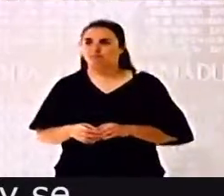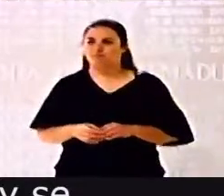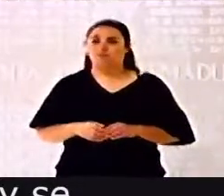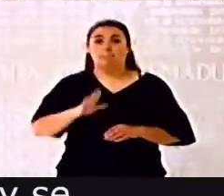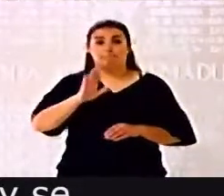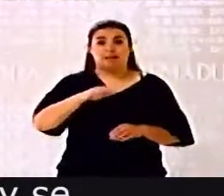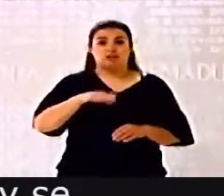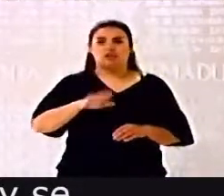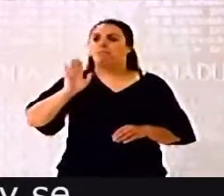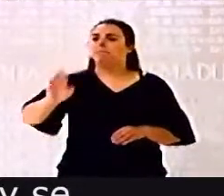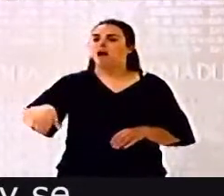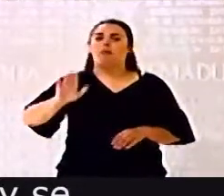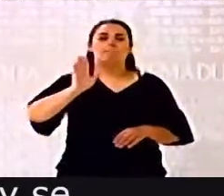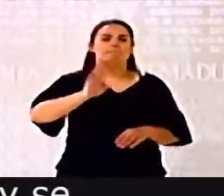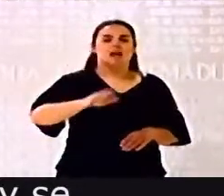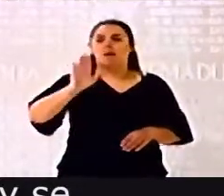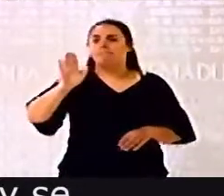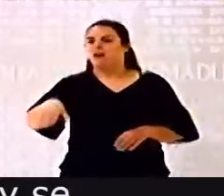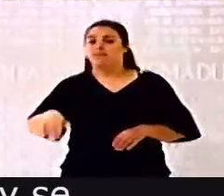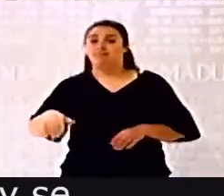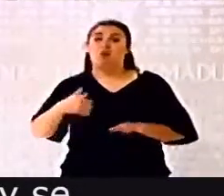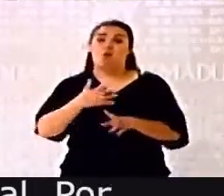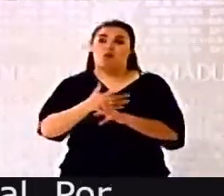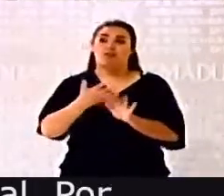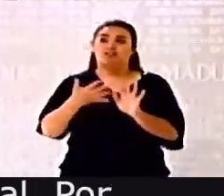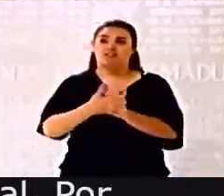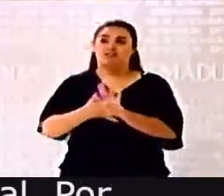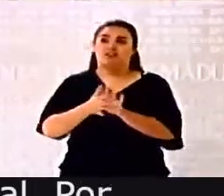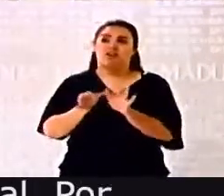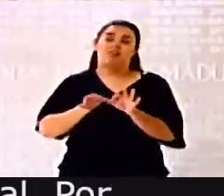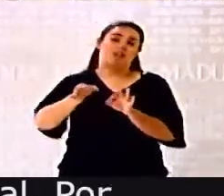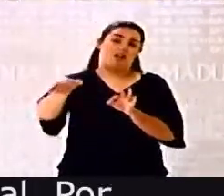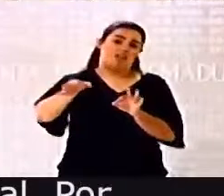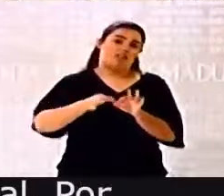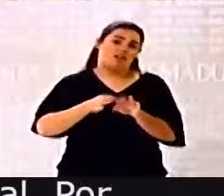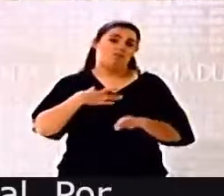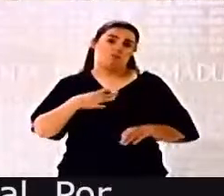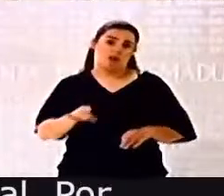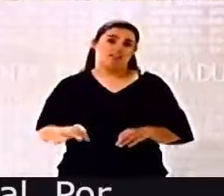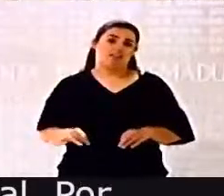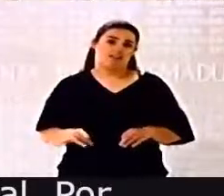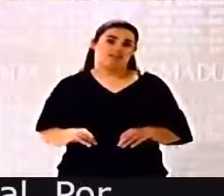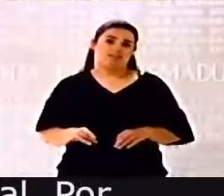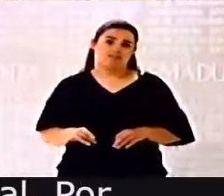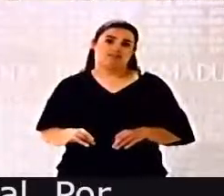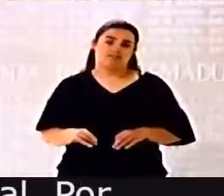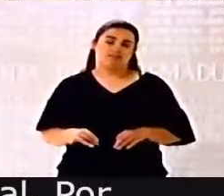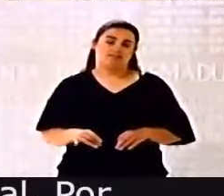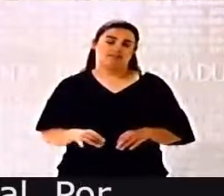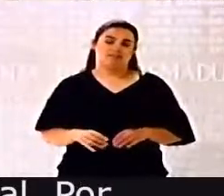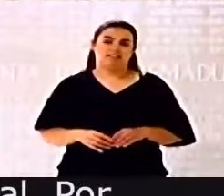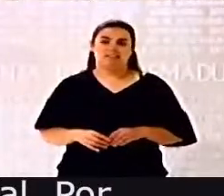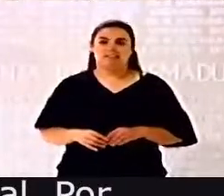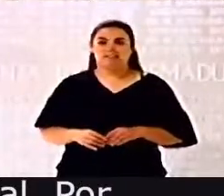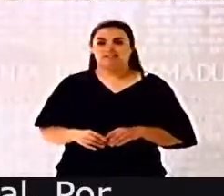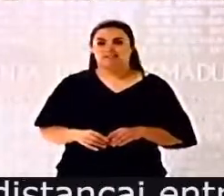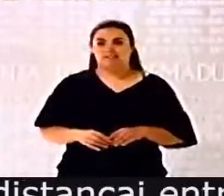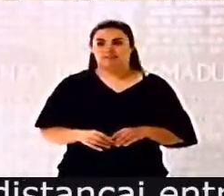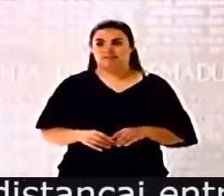pelota es un juego que permite mantener una cierta distancia de seguridad entre los niños.